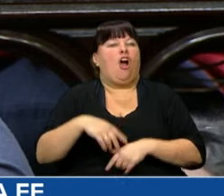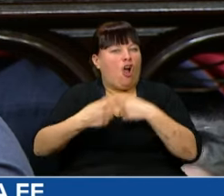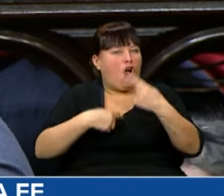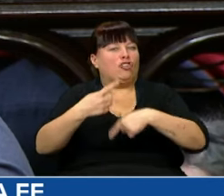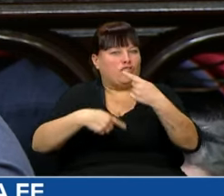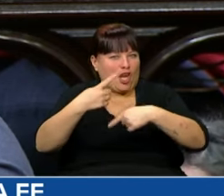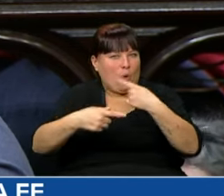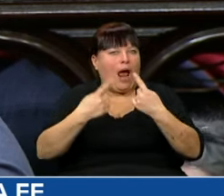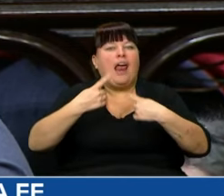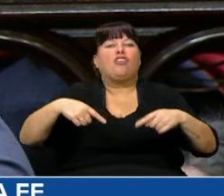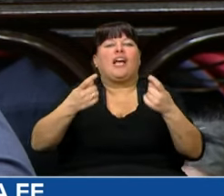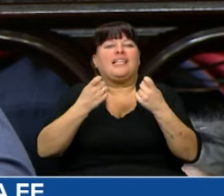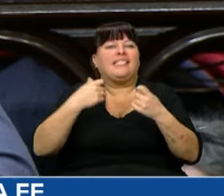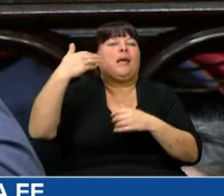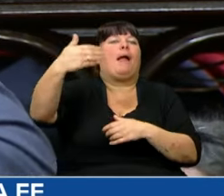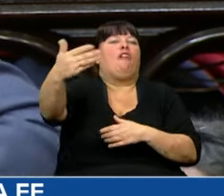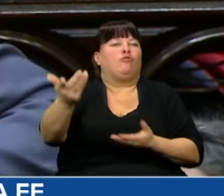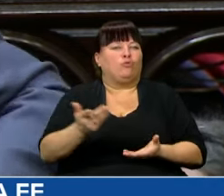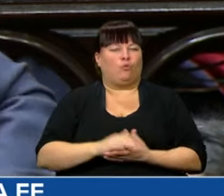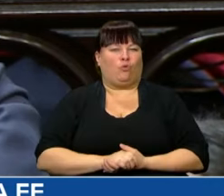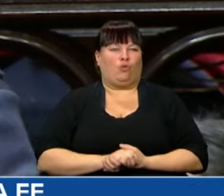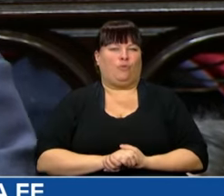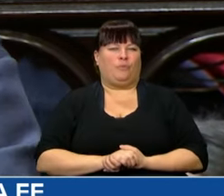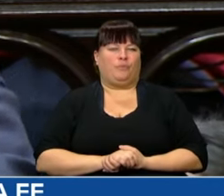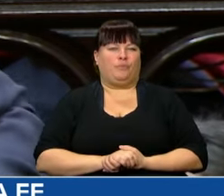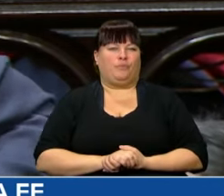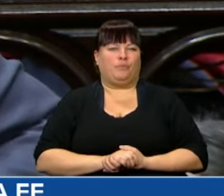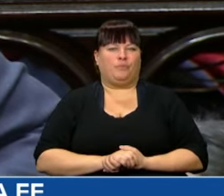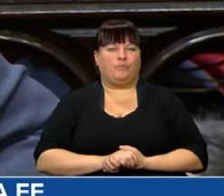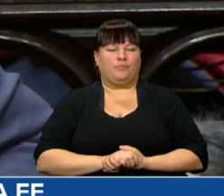seguir avanzando en lo que necesitamos para adelante.